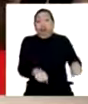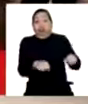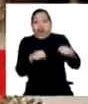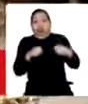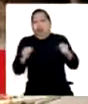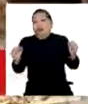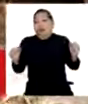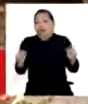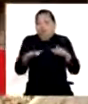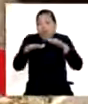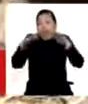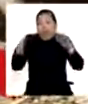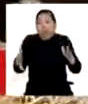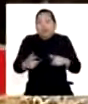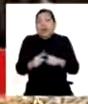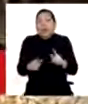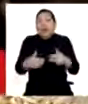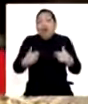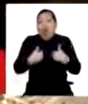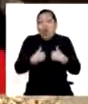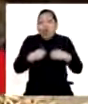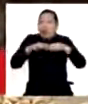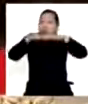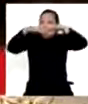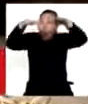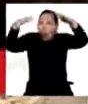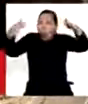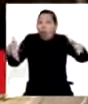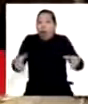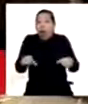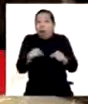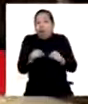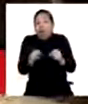el friaje y el ganado pueda estar protegido,